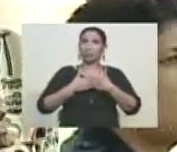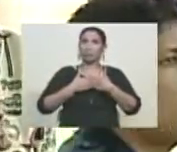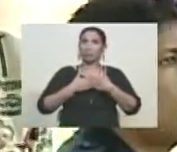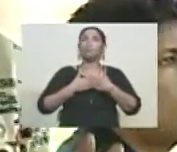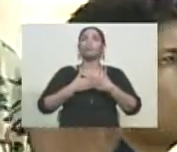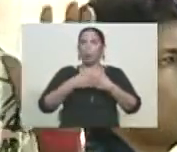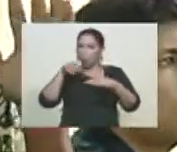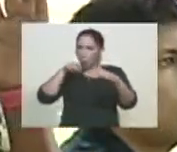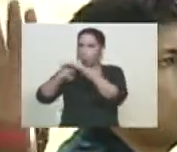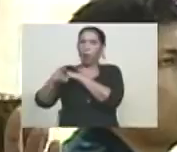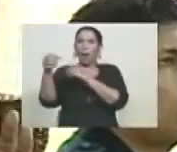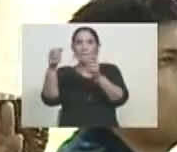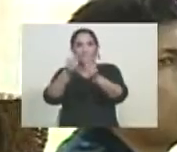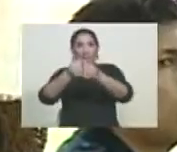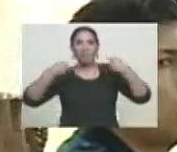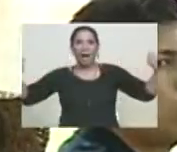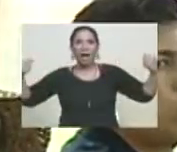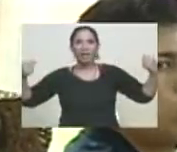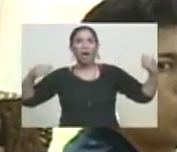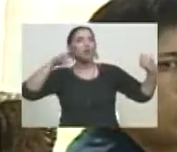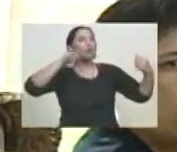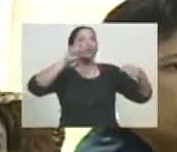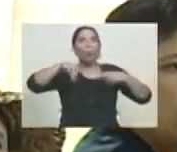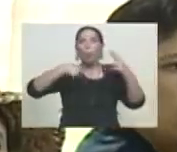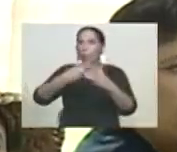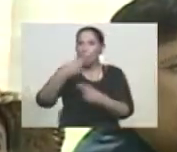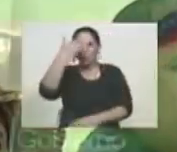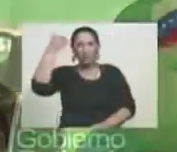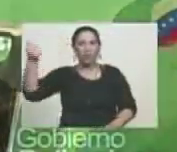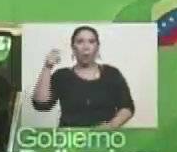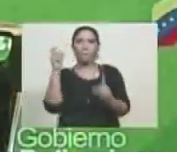por la ventana. Esa palabra nunca se me olvidó.